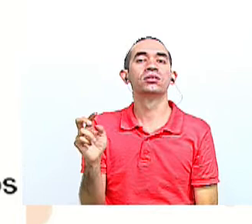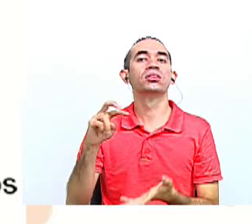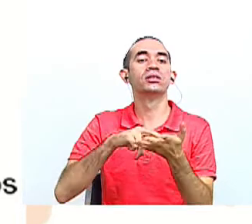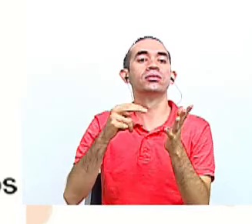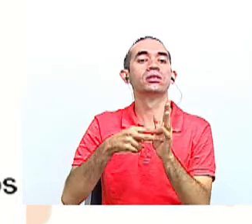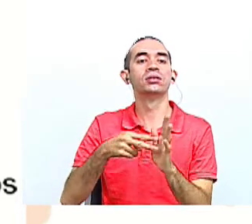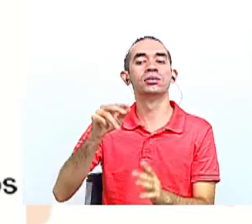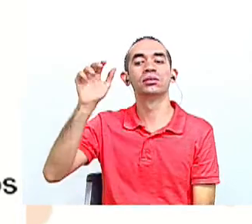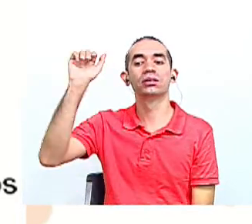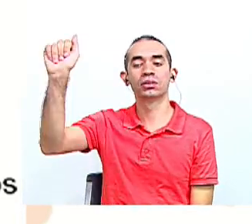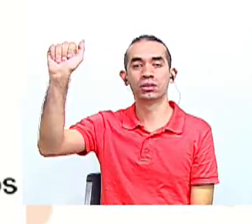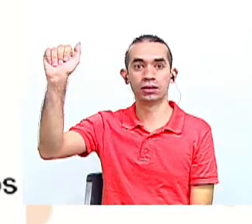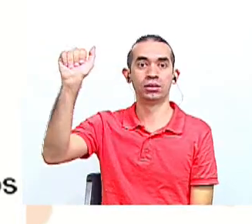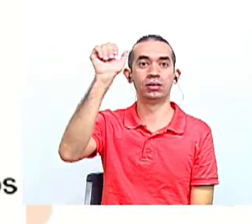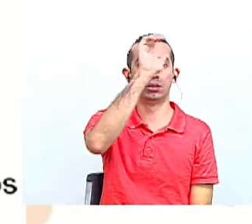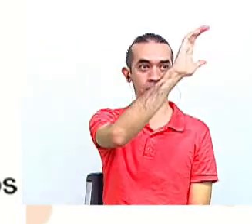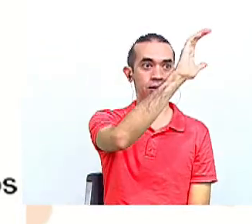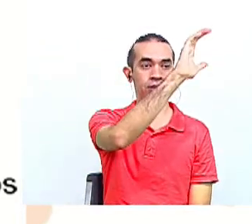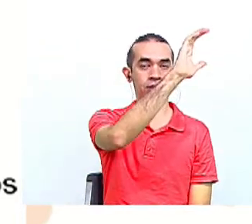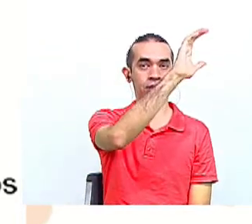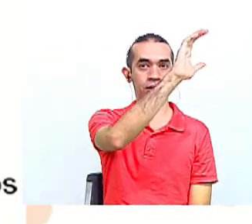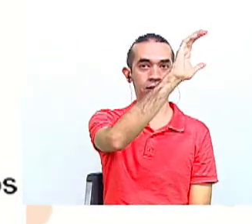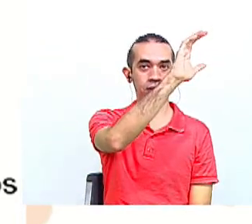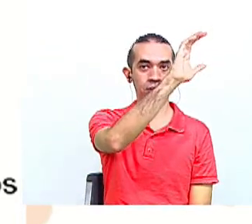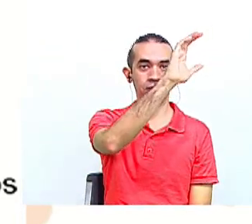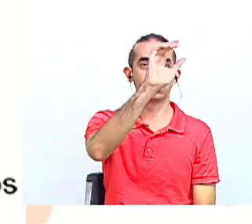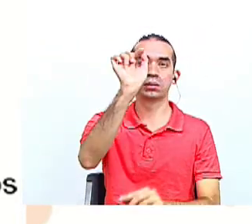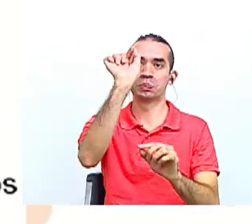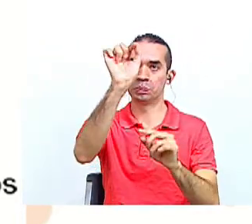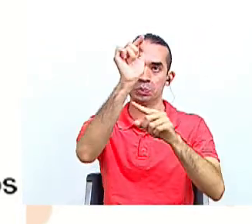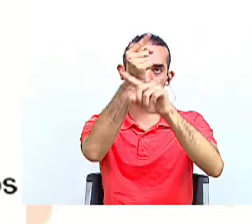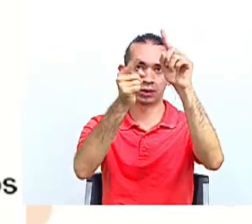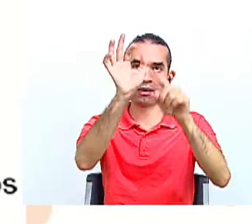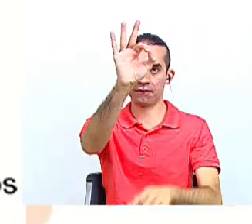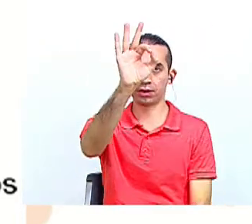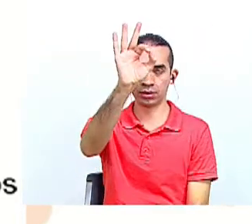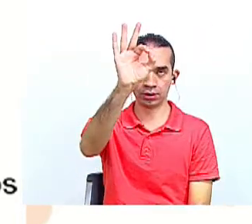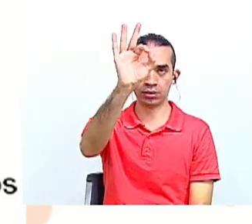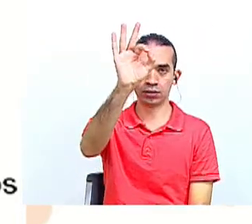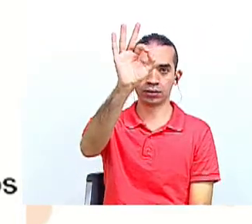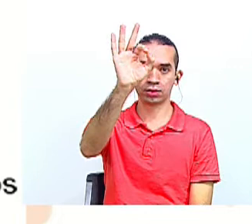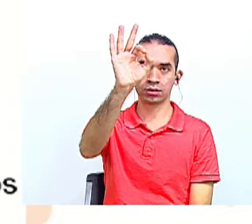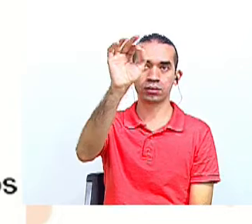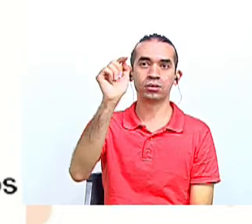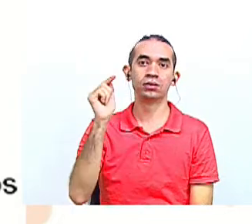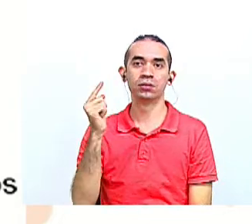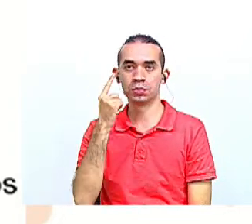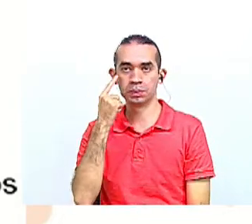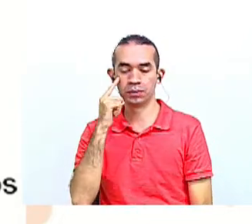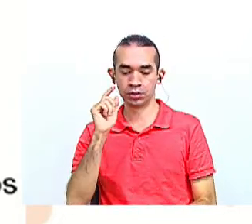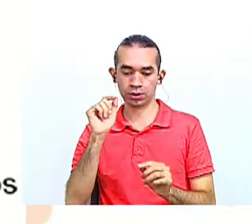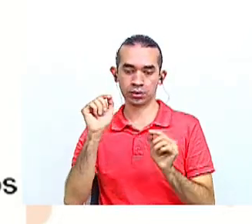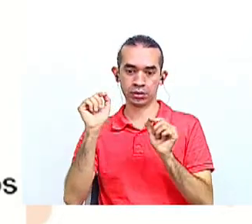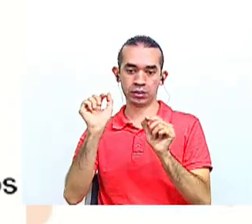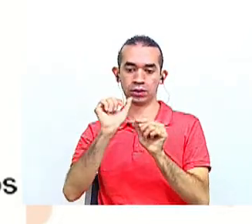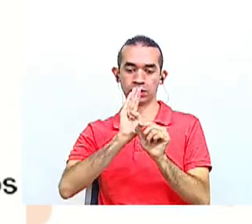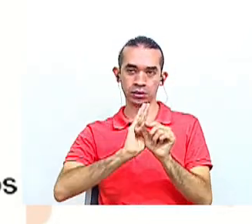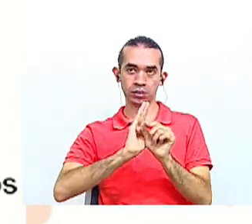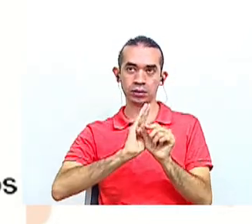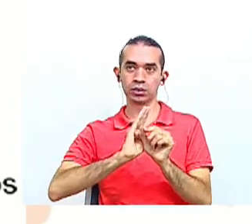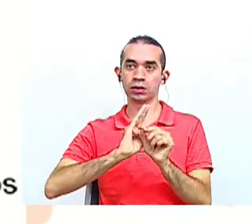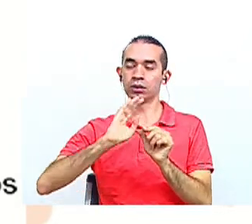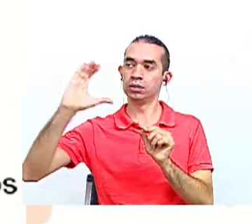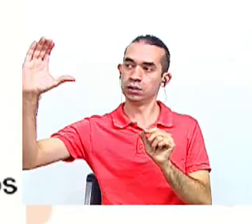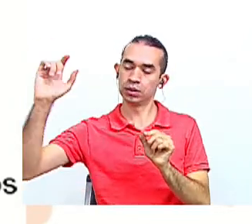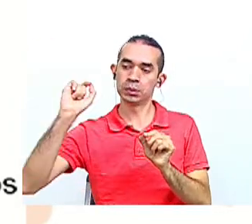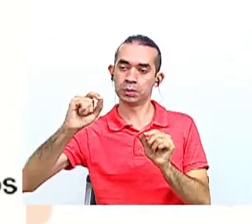AC, el punto medio es F, para BC, el punto medio